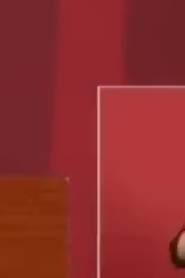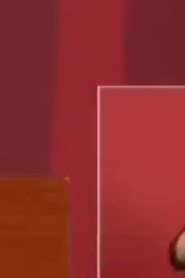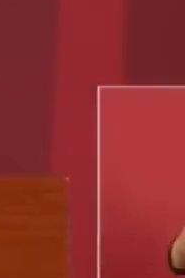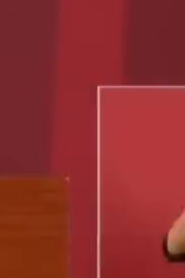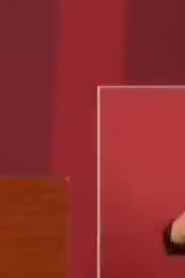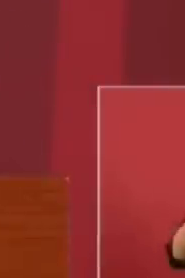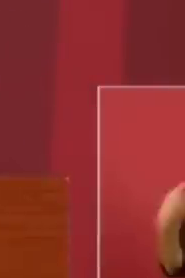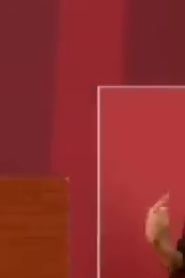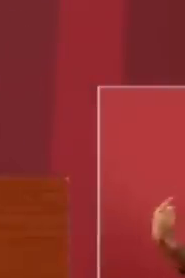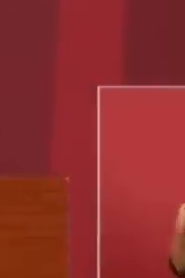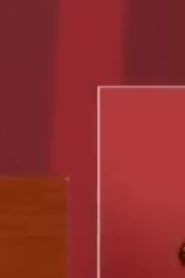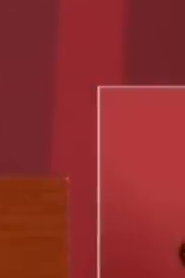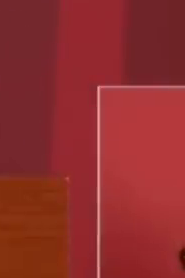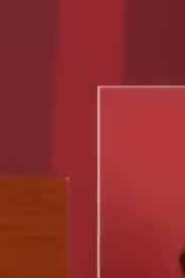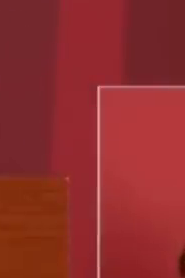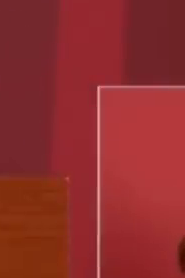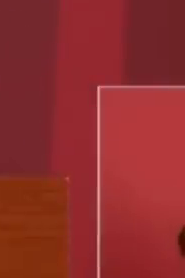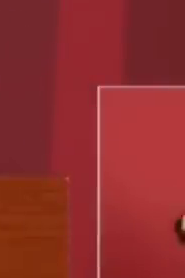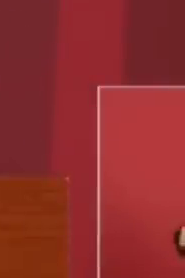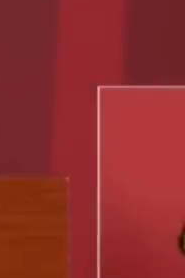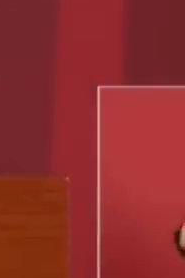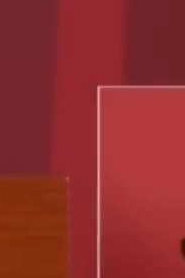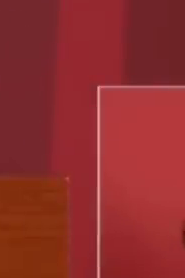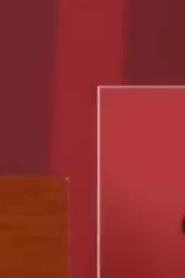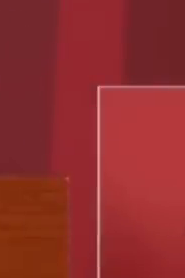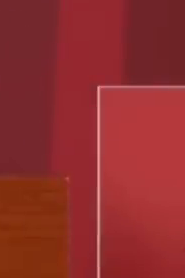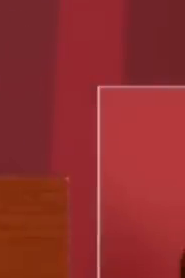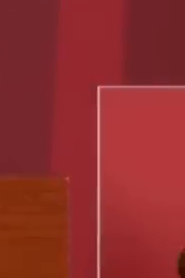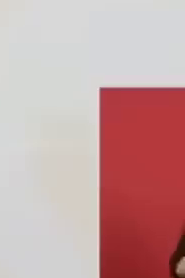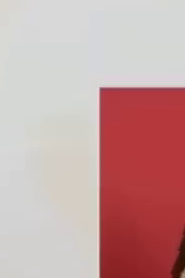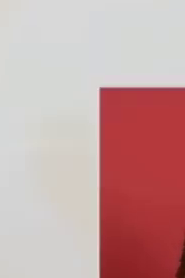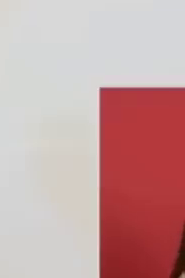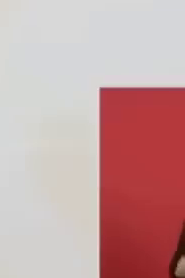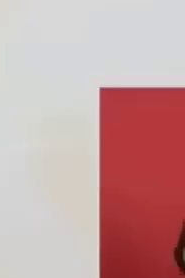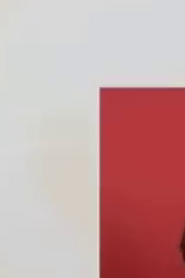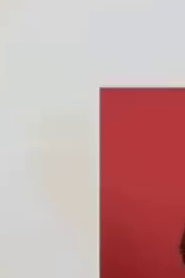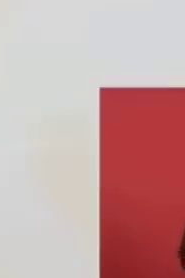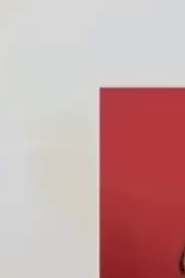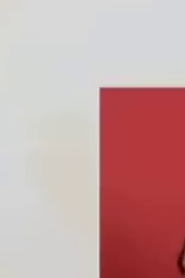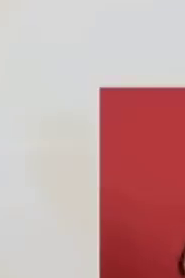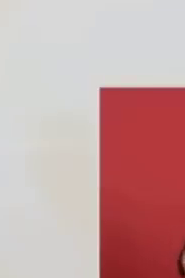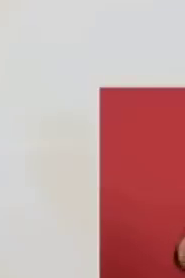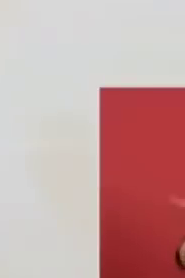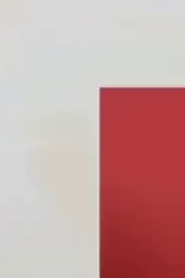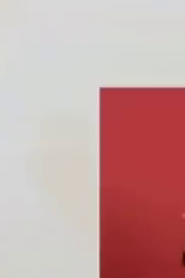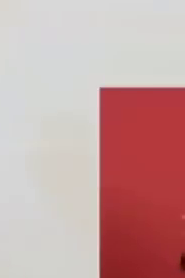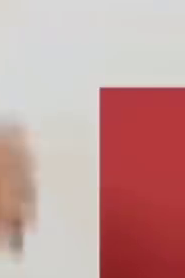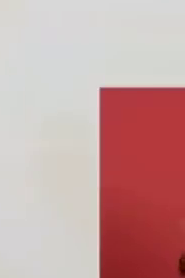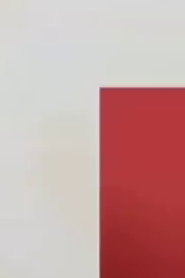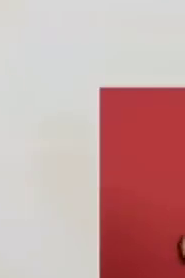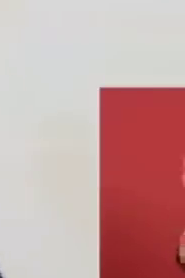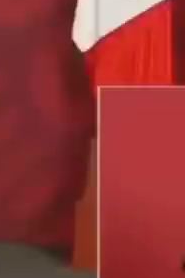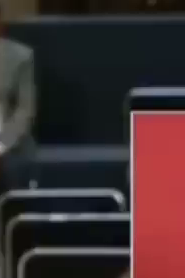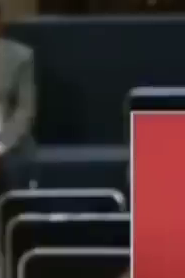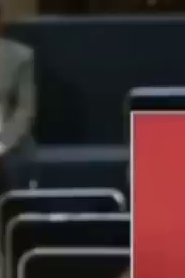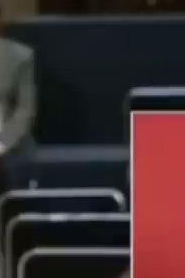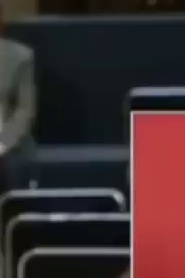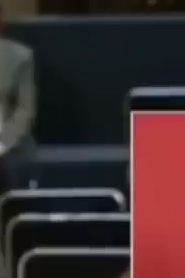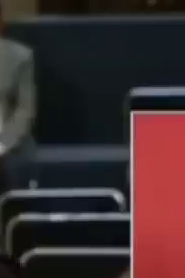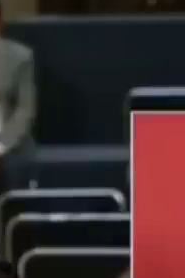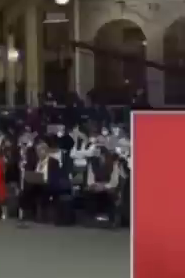que son los que terminan Y es que esto es importante si bien hablamos de empresas privadas representando a nuestro país en un torneo